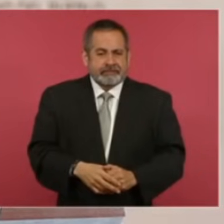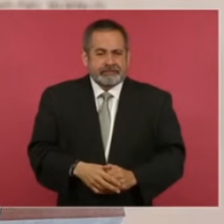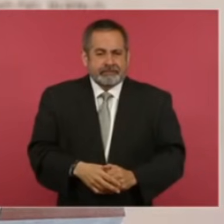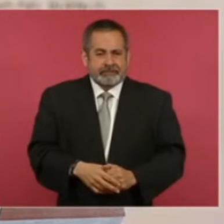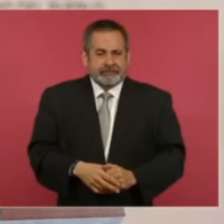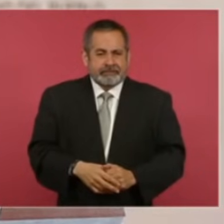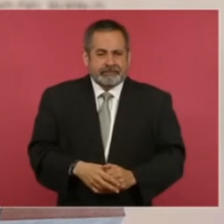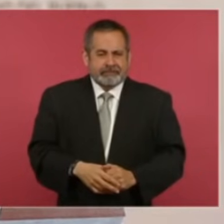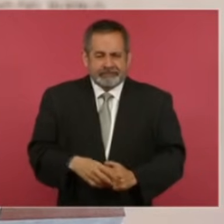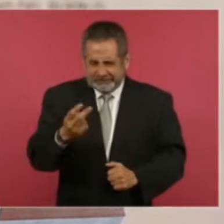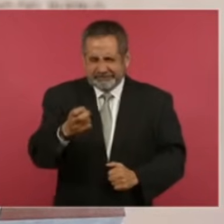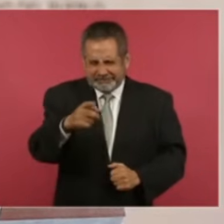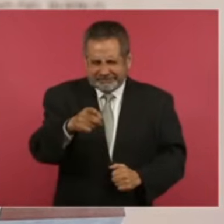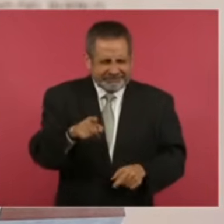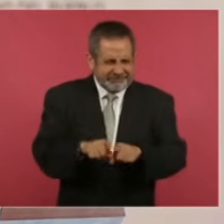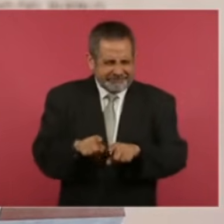la